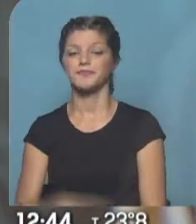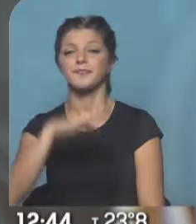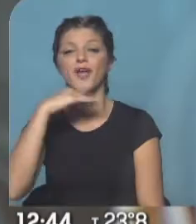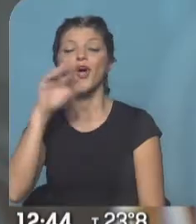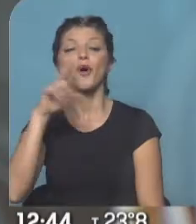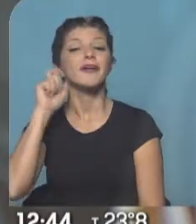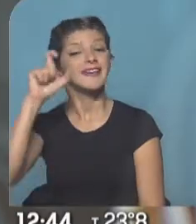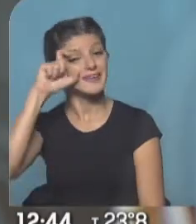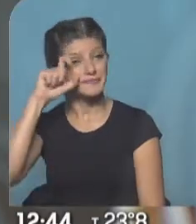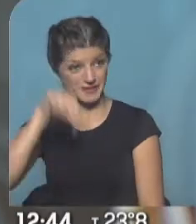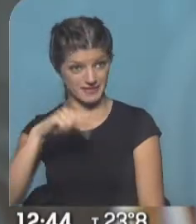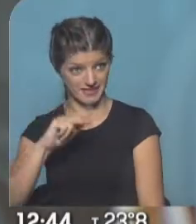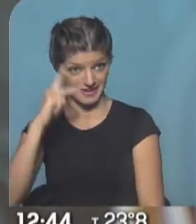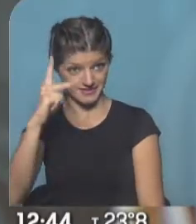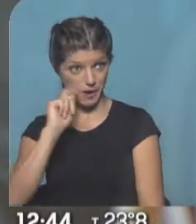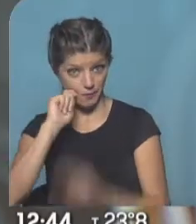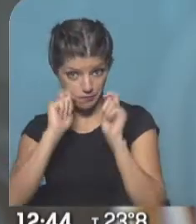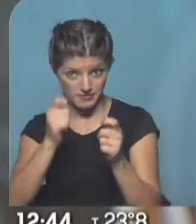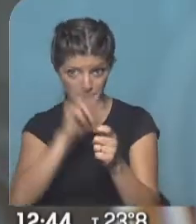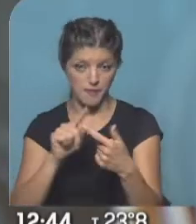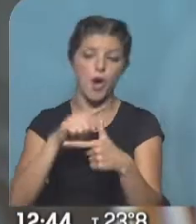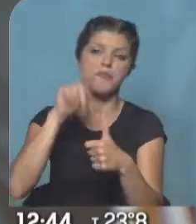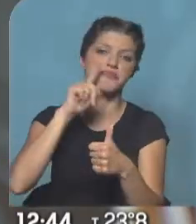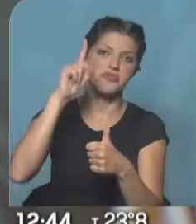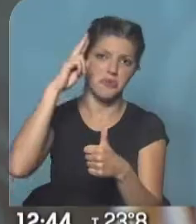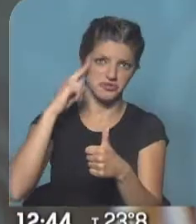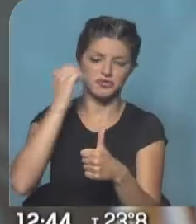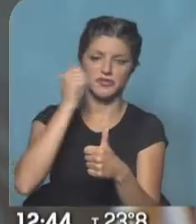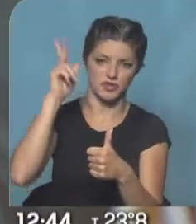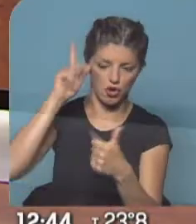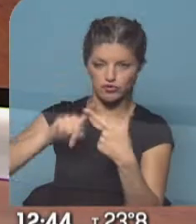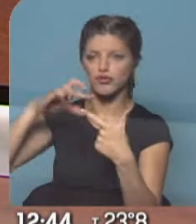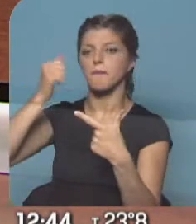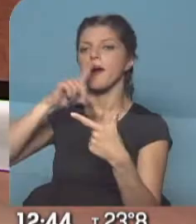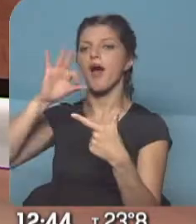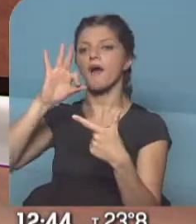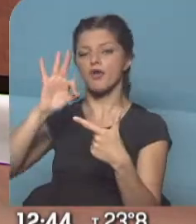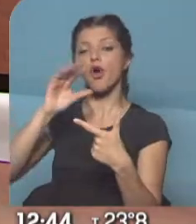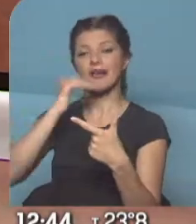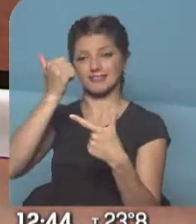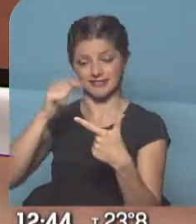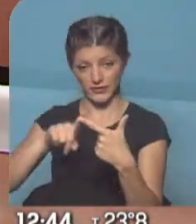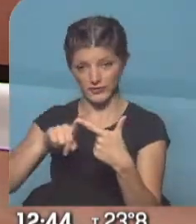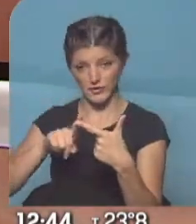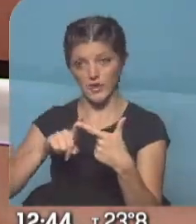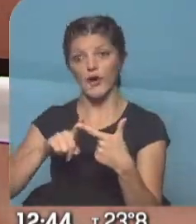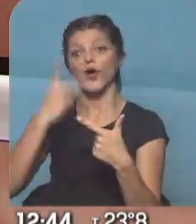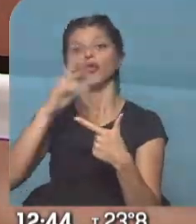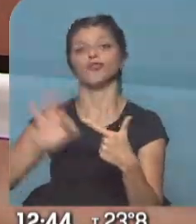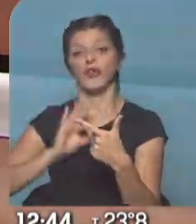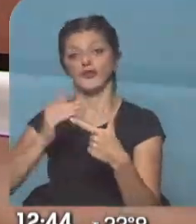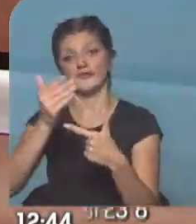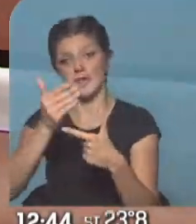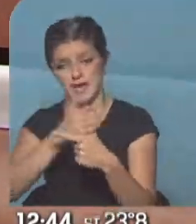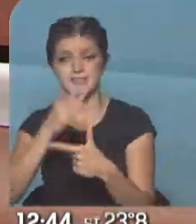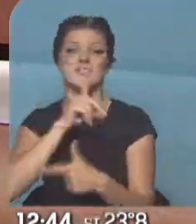tercera visita de un papa a Colombia. La primera en 1968, Pablo VI, Concilio Vaticano II. En ese momento, 2 años antes, la muerte de